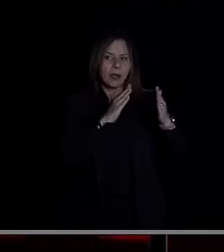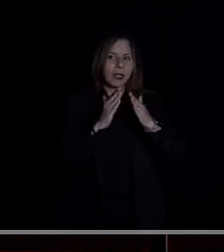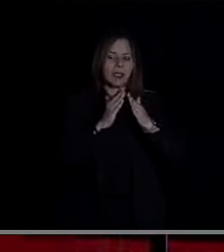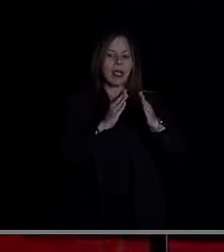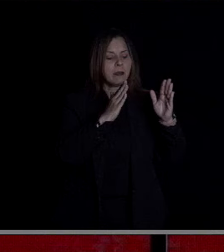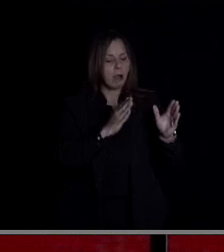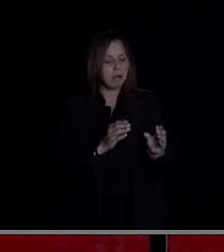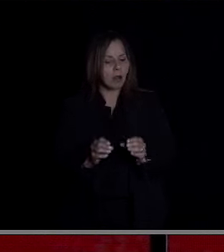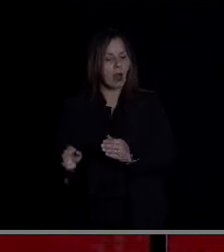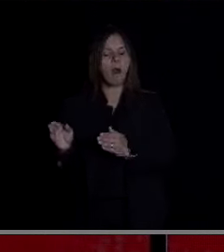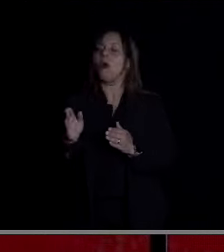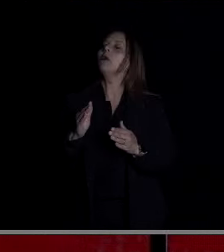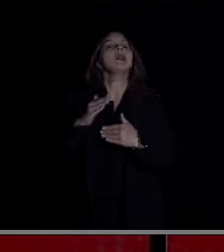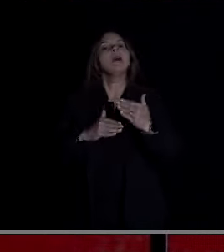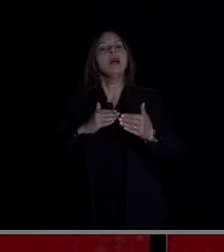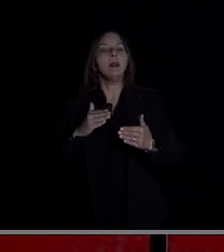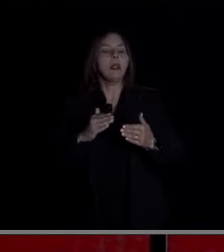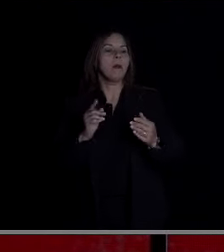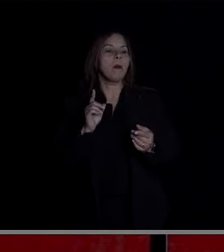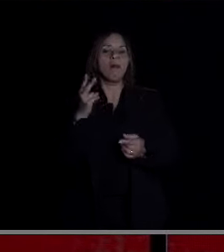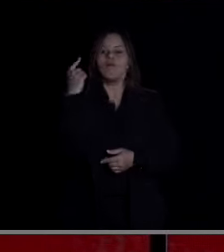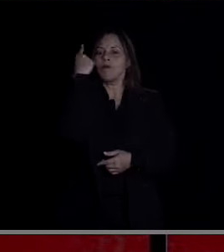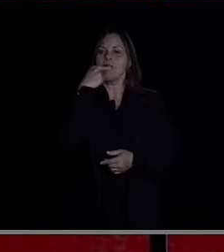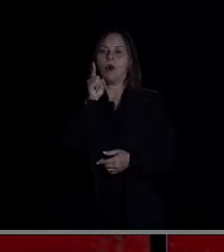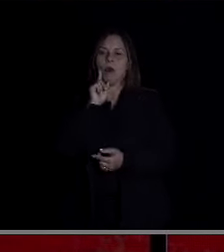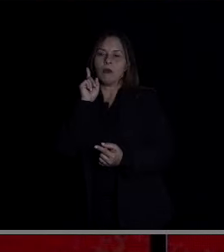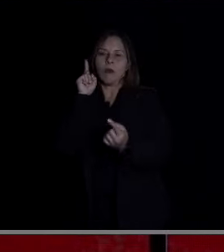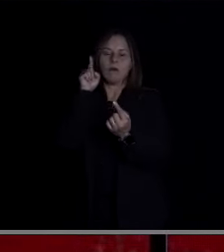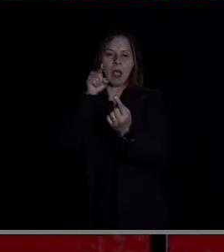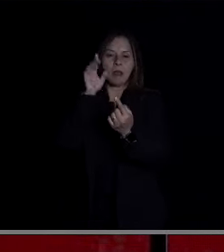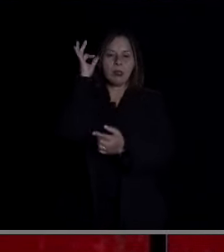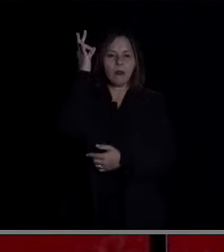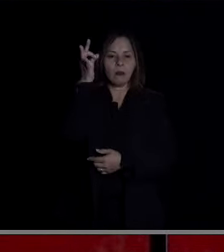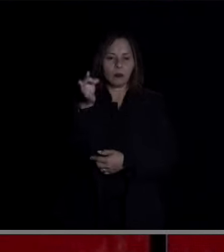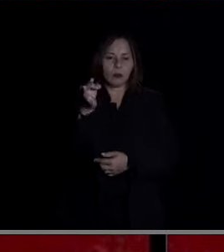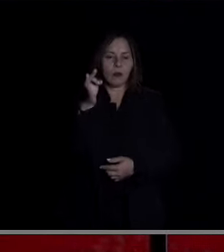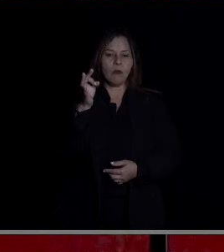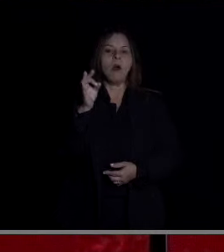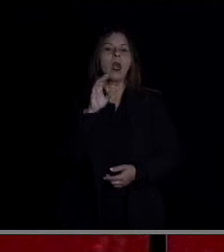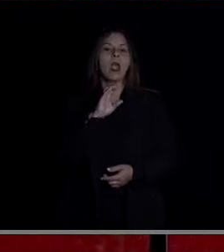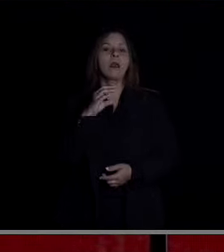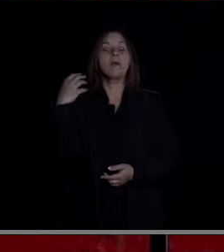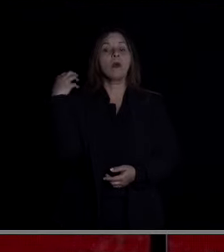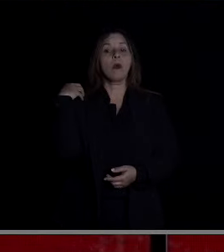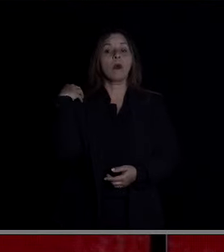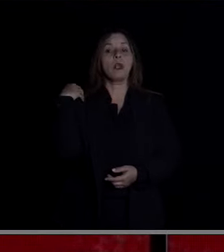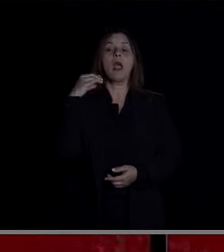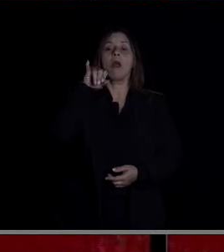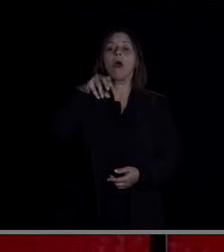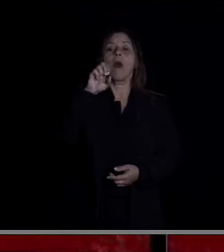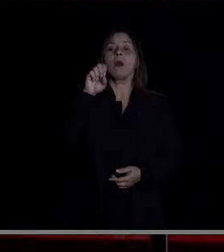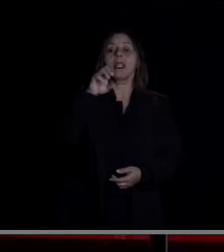esta lucha nunca termina, vamos de cara al futuro con nuevas iniciativas de seguridad dirigidas por el coronel José Caldero para reclutar nuevos policías